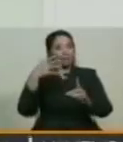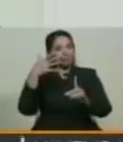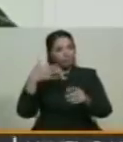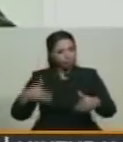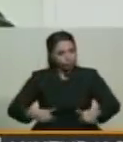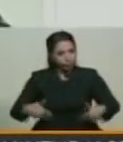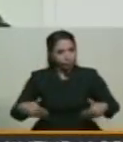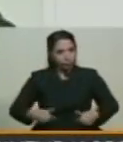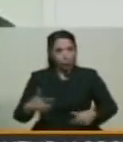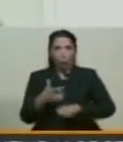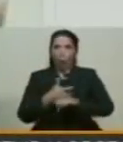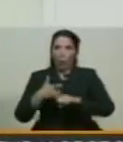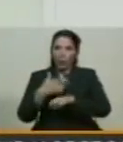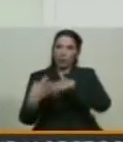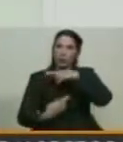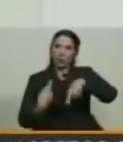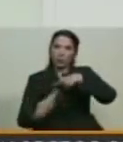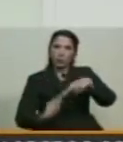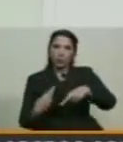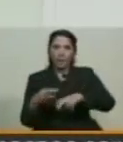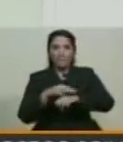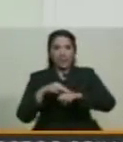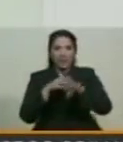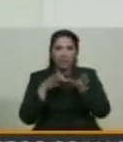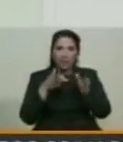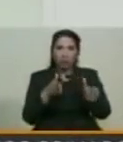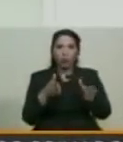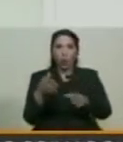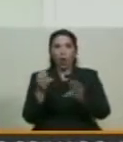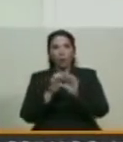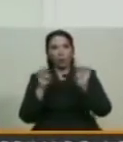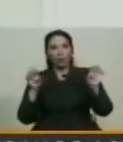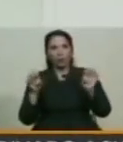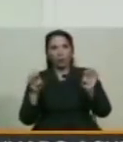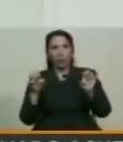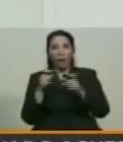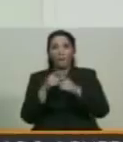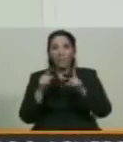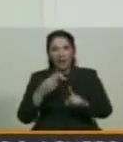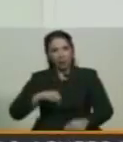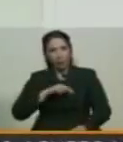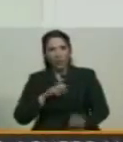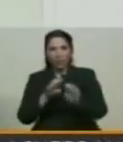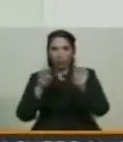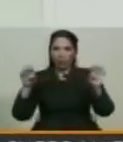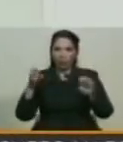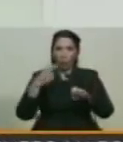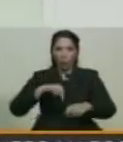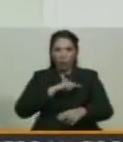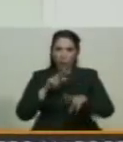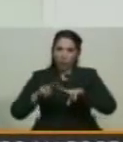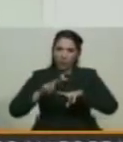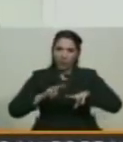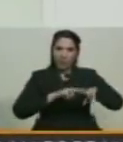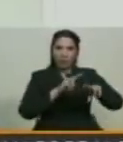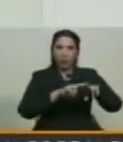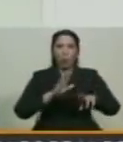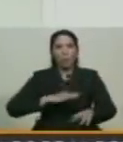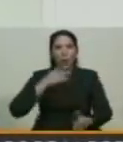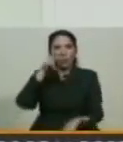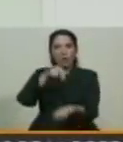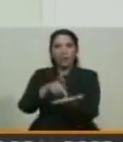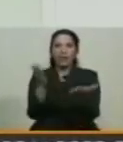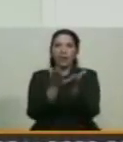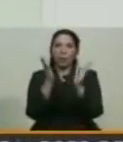énfasis del ministro de Educación, para que nuestra educación, nuestros niños vayan a la